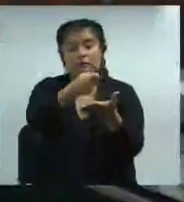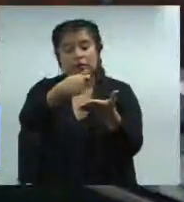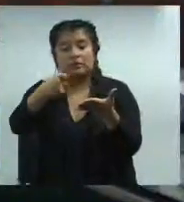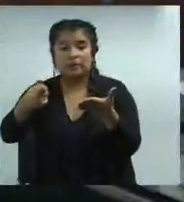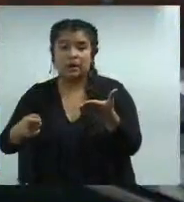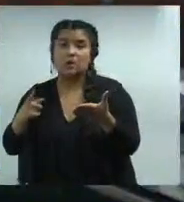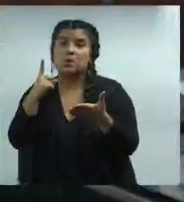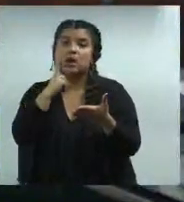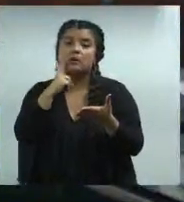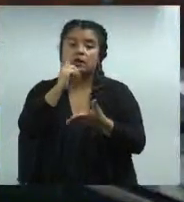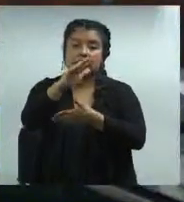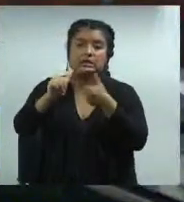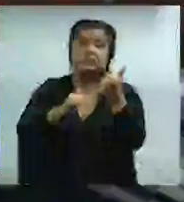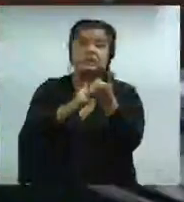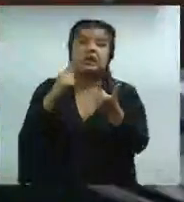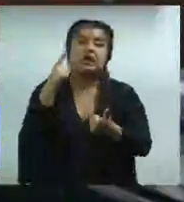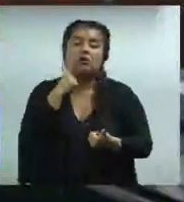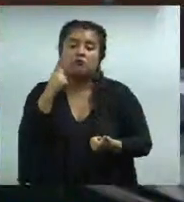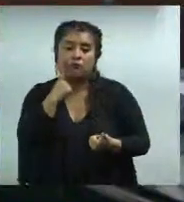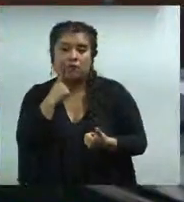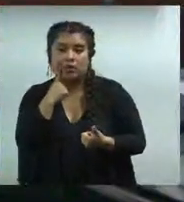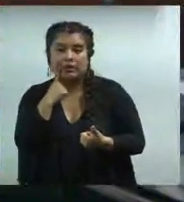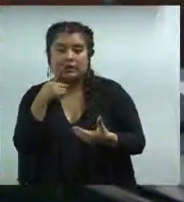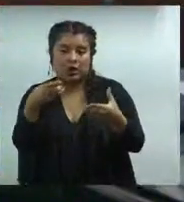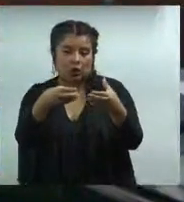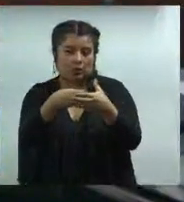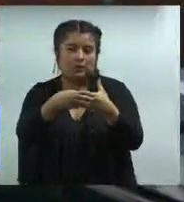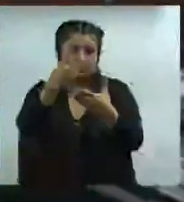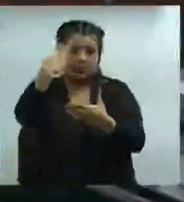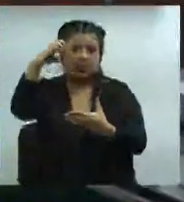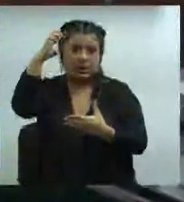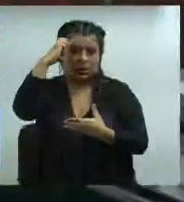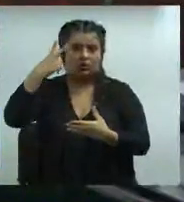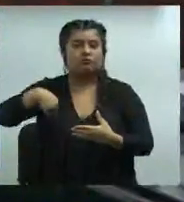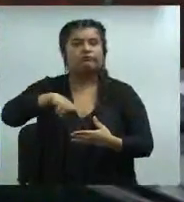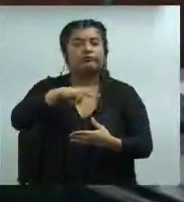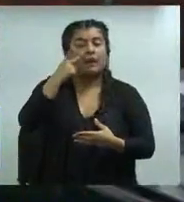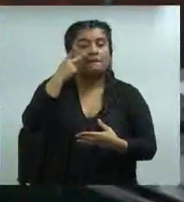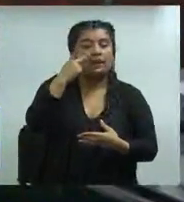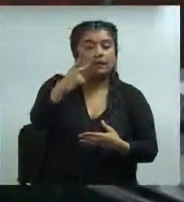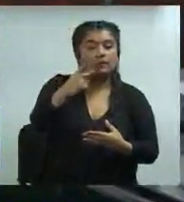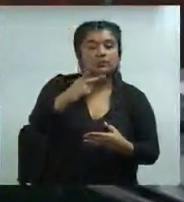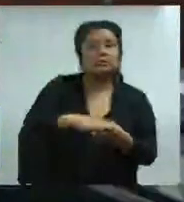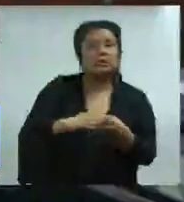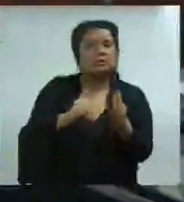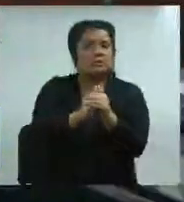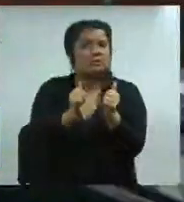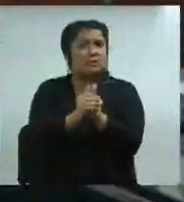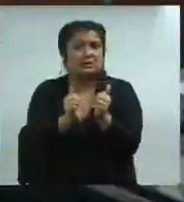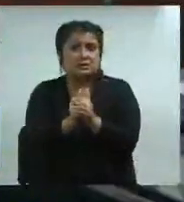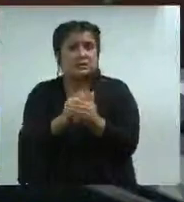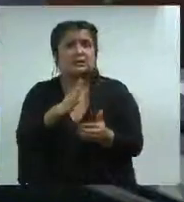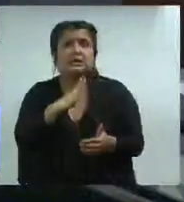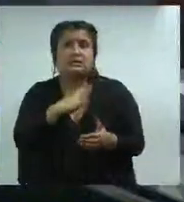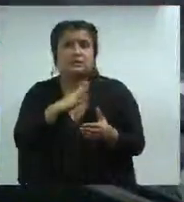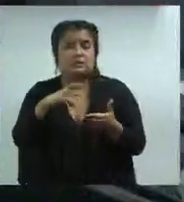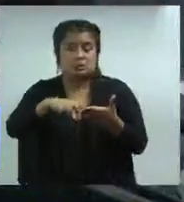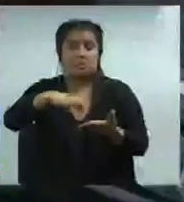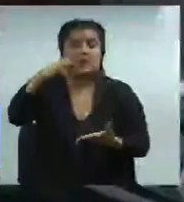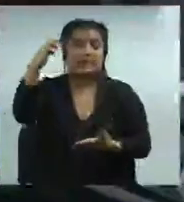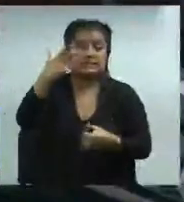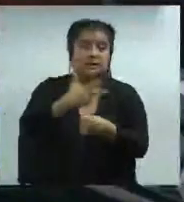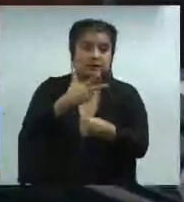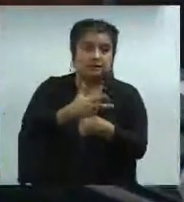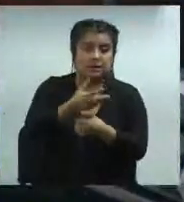como jefes y subjefes de bloque, porque estamos viendo la preocupación inminente que hoy tenemos como país en cuanto a